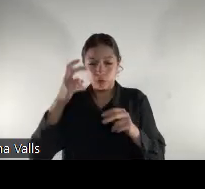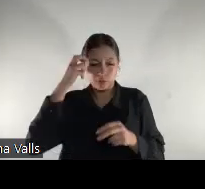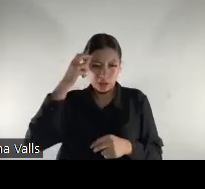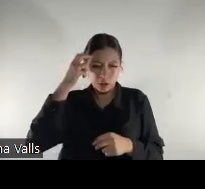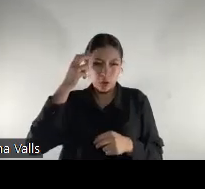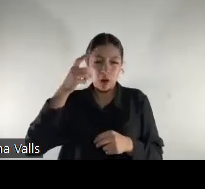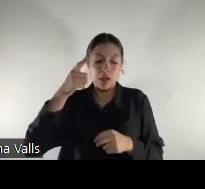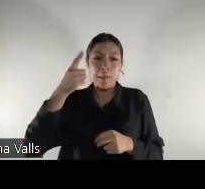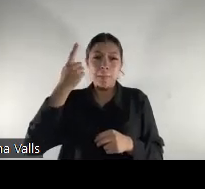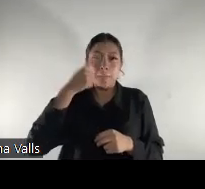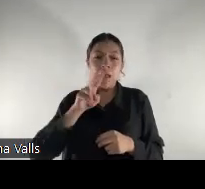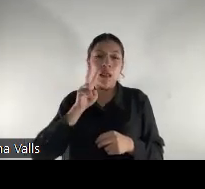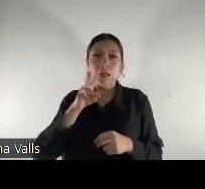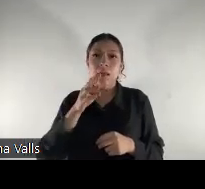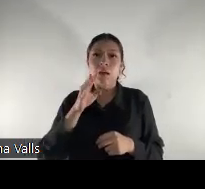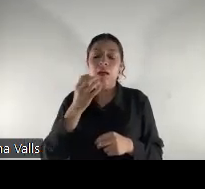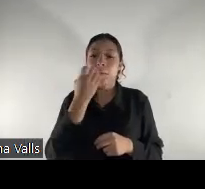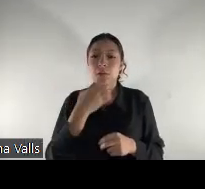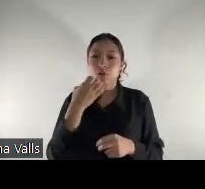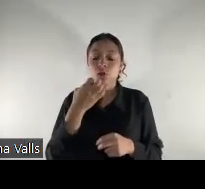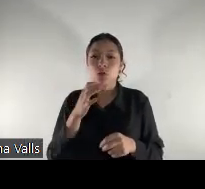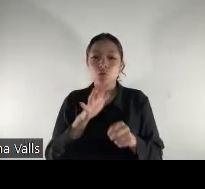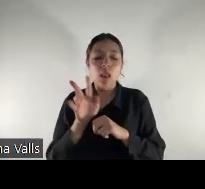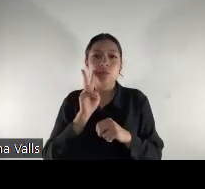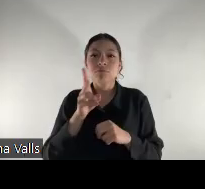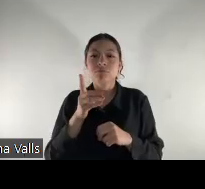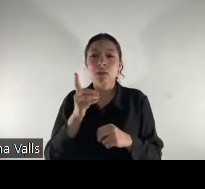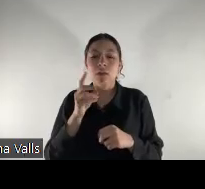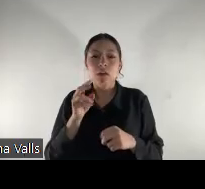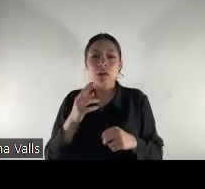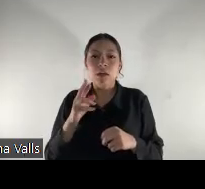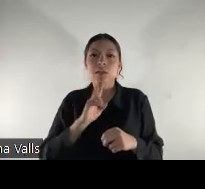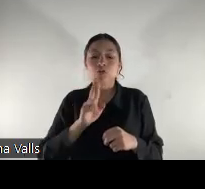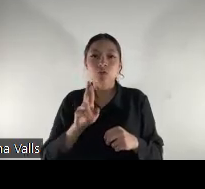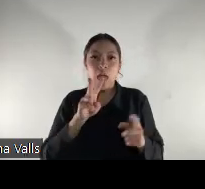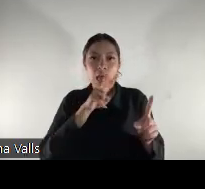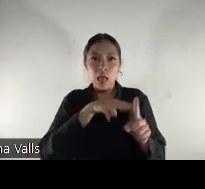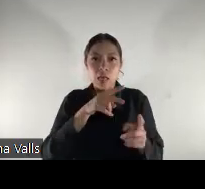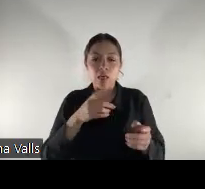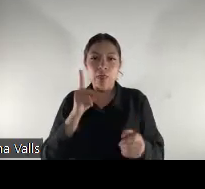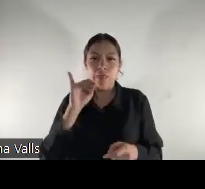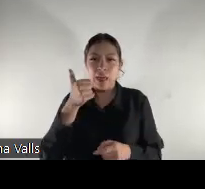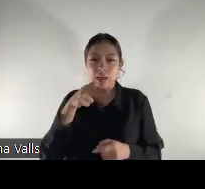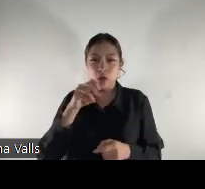pruebas diagnósticas en dado caso de sospechar algún trastorno. Pasamos